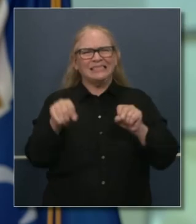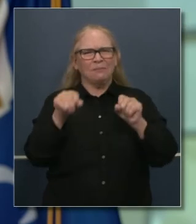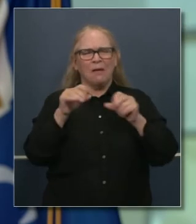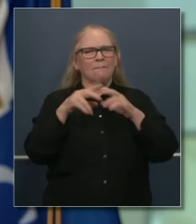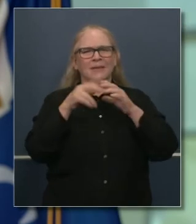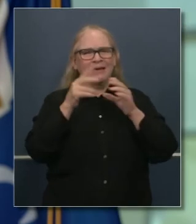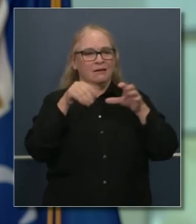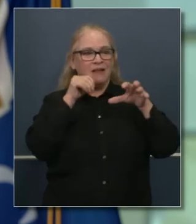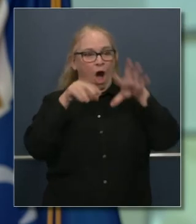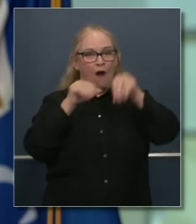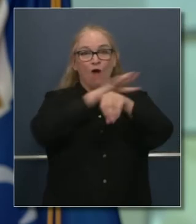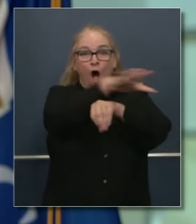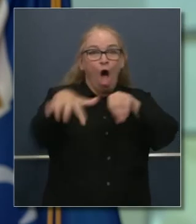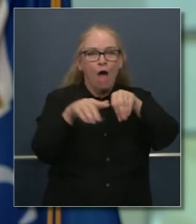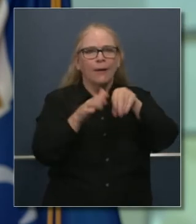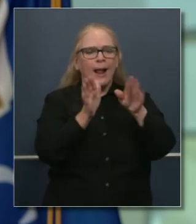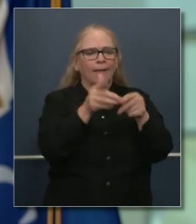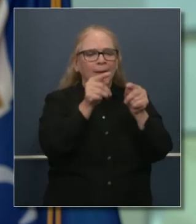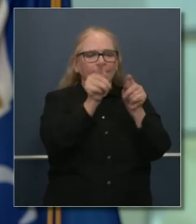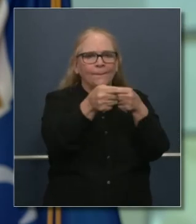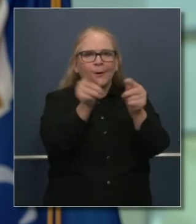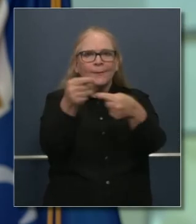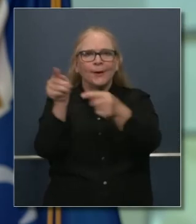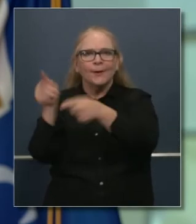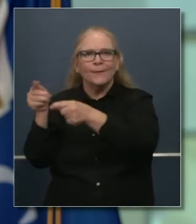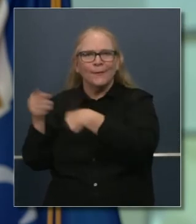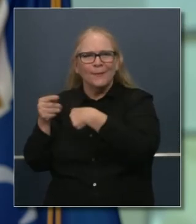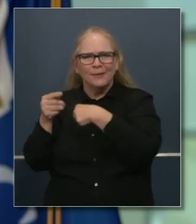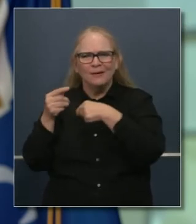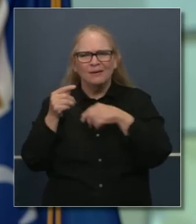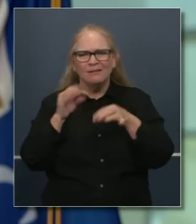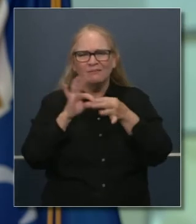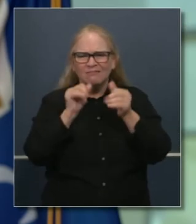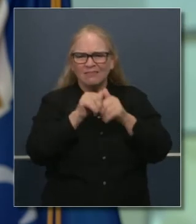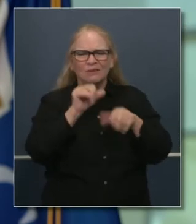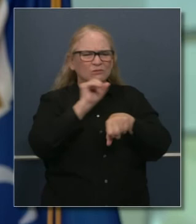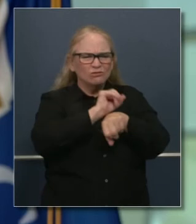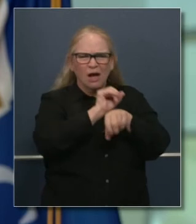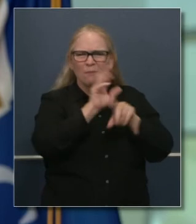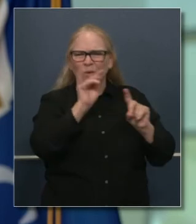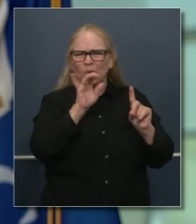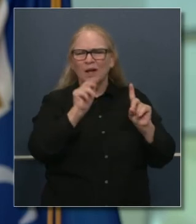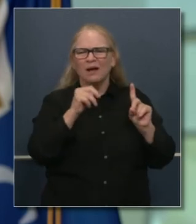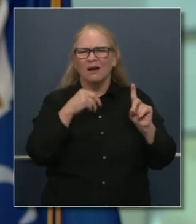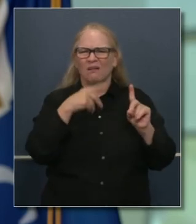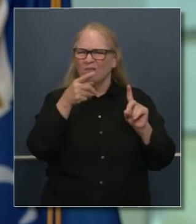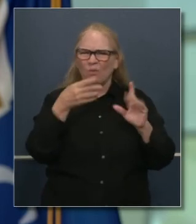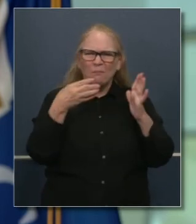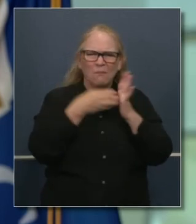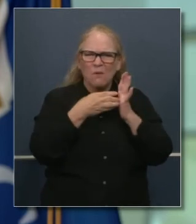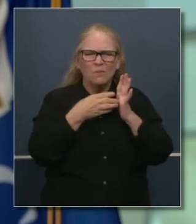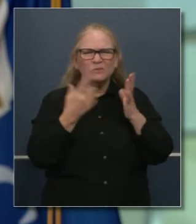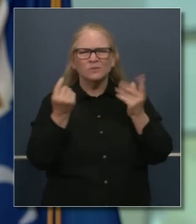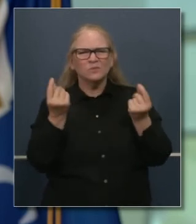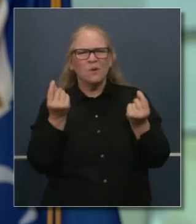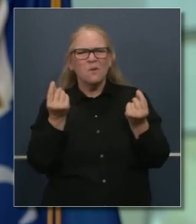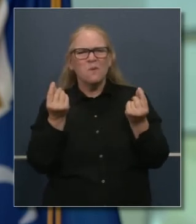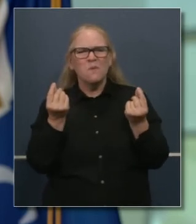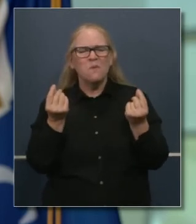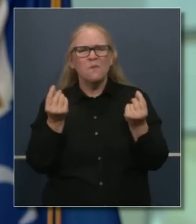el oeste del país me gustaría saber si usted está dispuesto a hablar con los sindicatos laborales de este tema